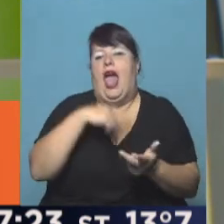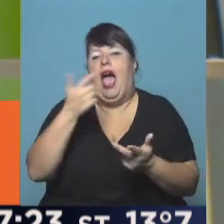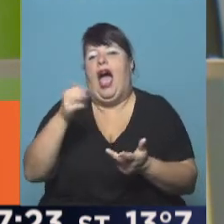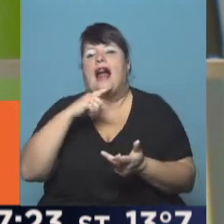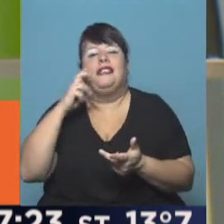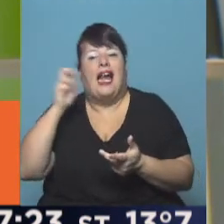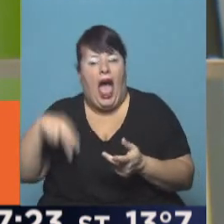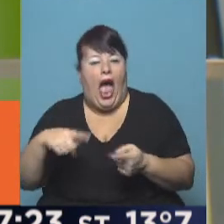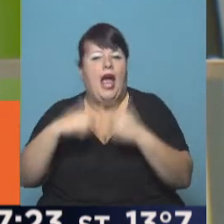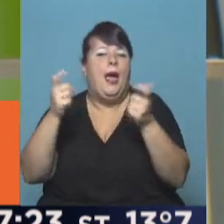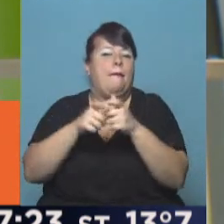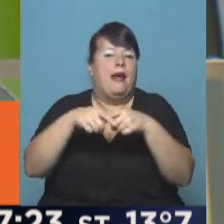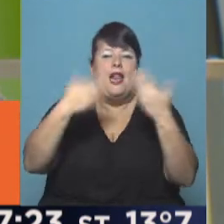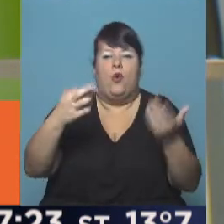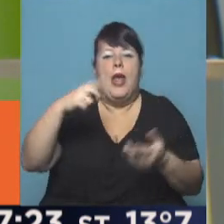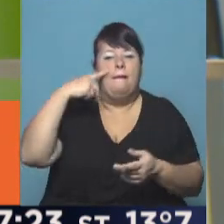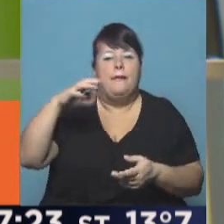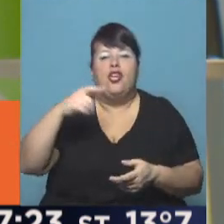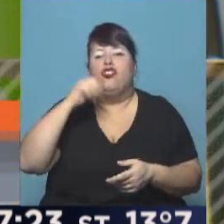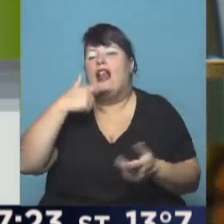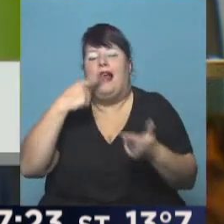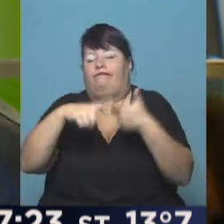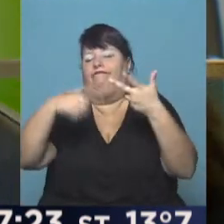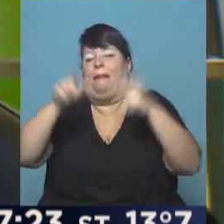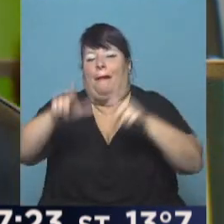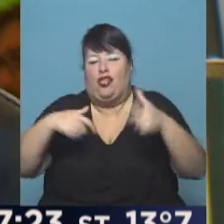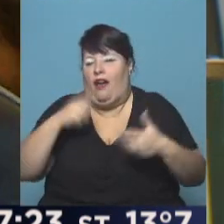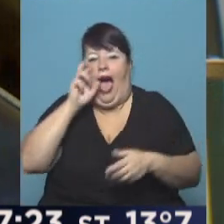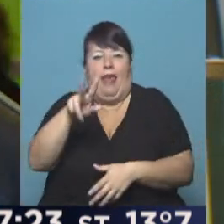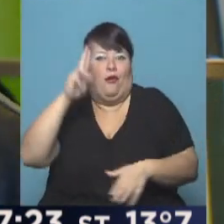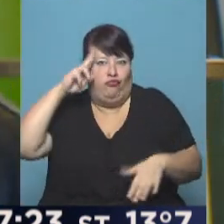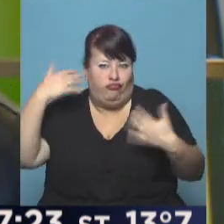Aristarain y las películas de Pino Solanas, por nombrarte gente que uno admira y respeta mucho.